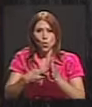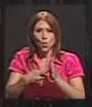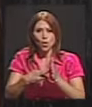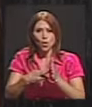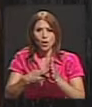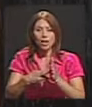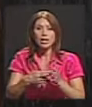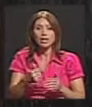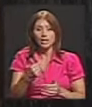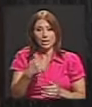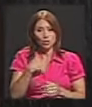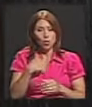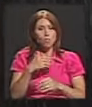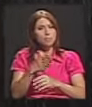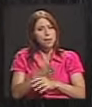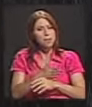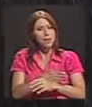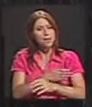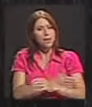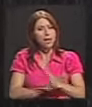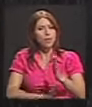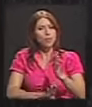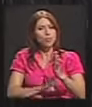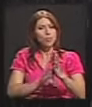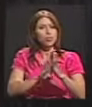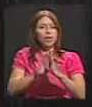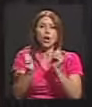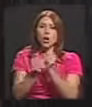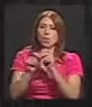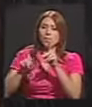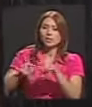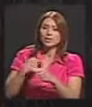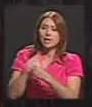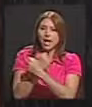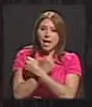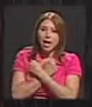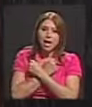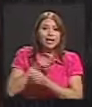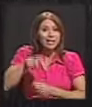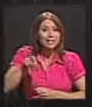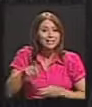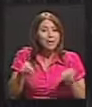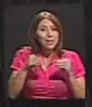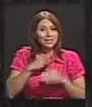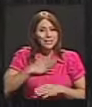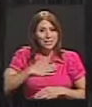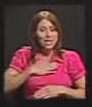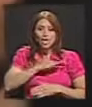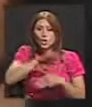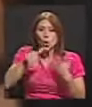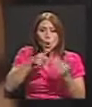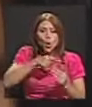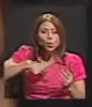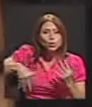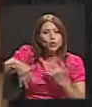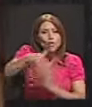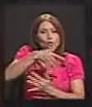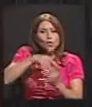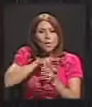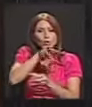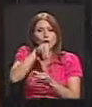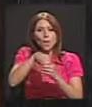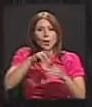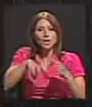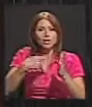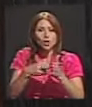que yo crezca juntamente con mi ser querido que necesita un poco más de mí y todos formamos parte de ese rol